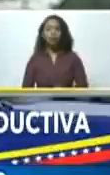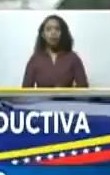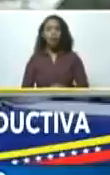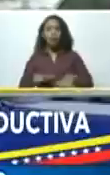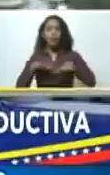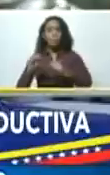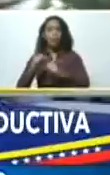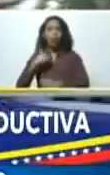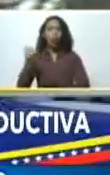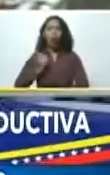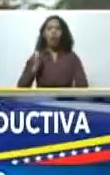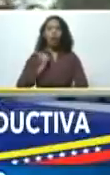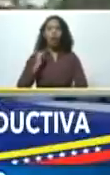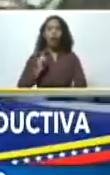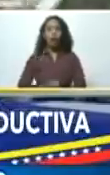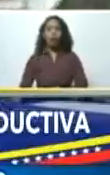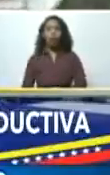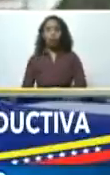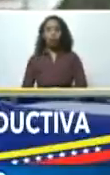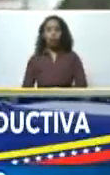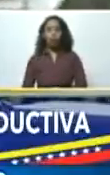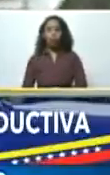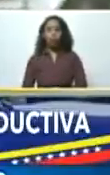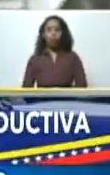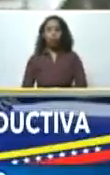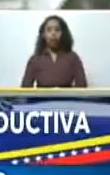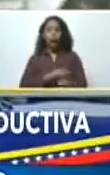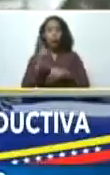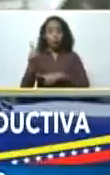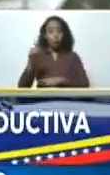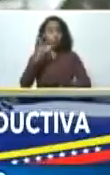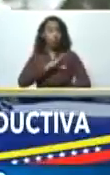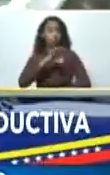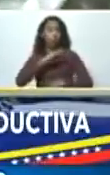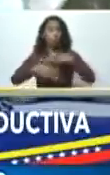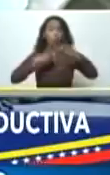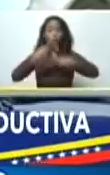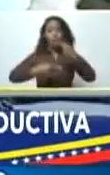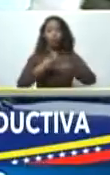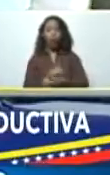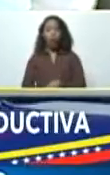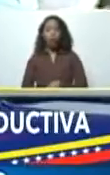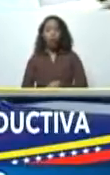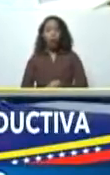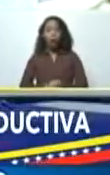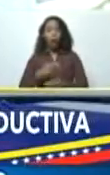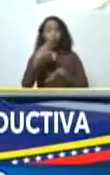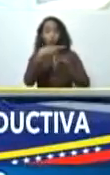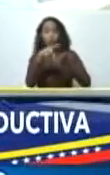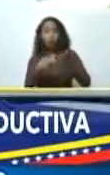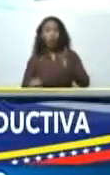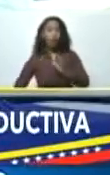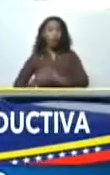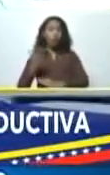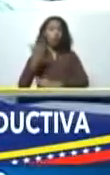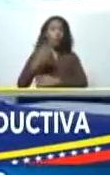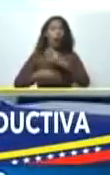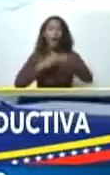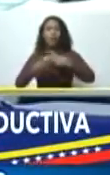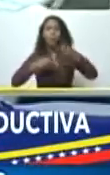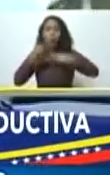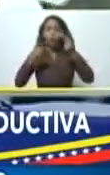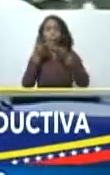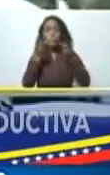imperio alguno. Ah, si tenemos la soberanía política, es un requisito fundamental para trazar